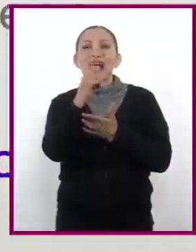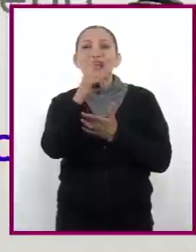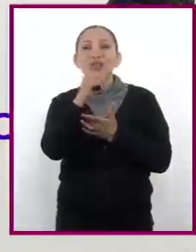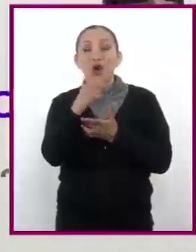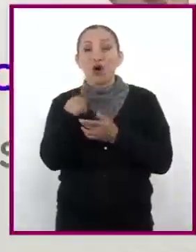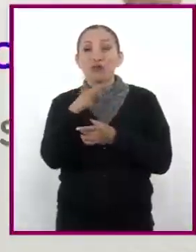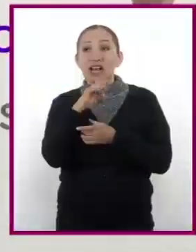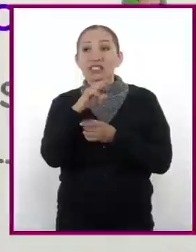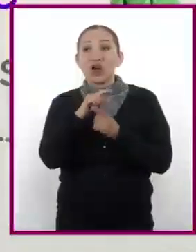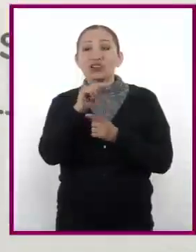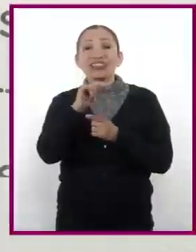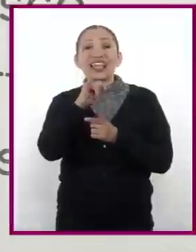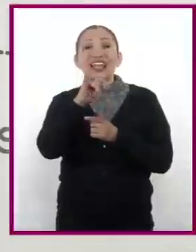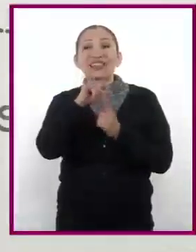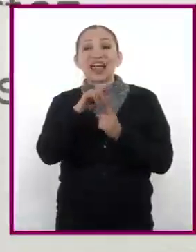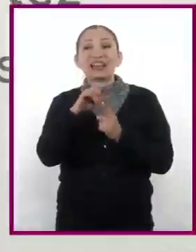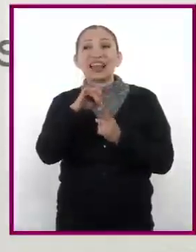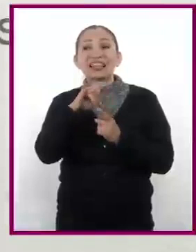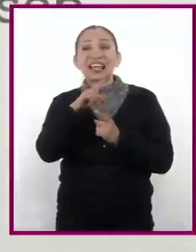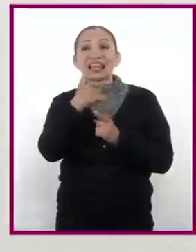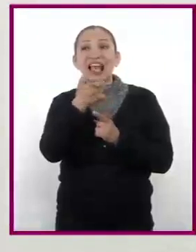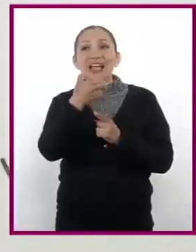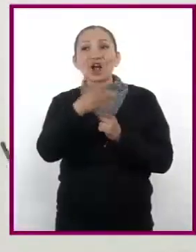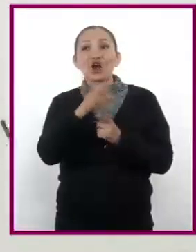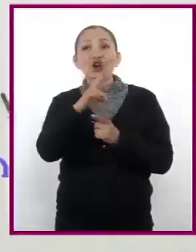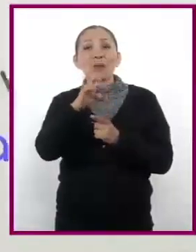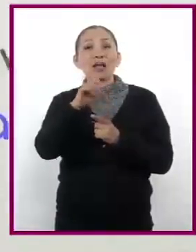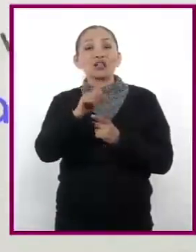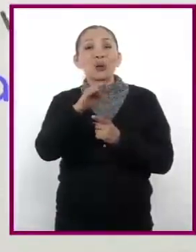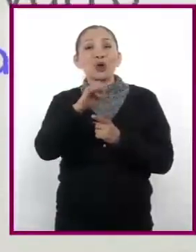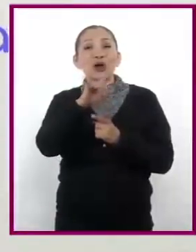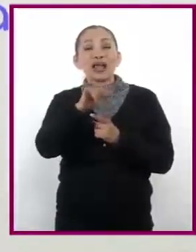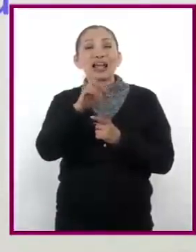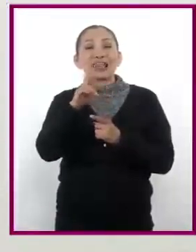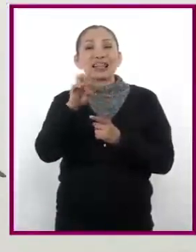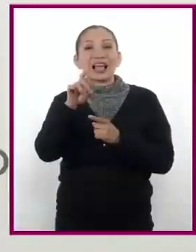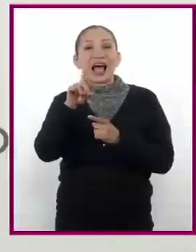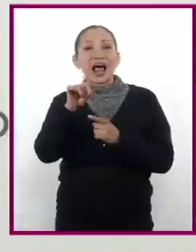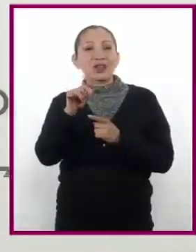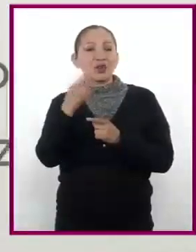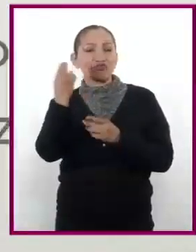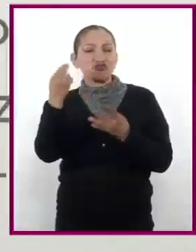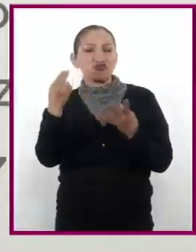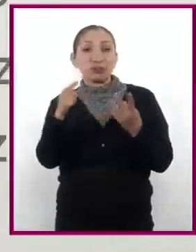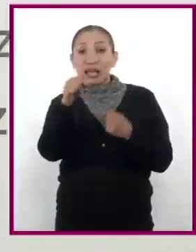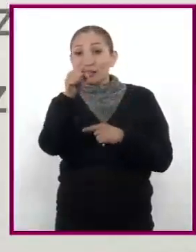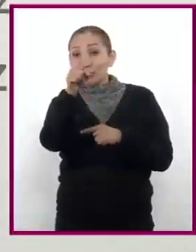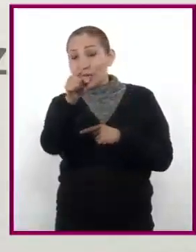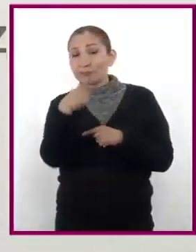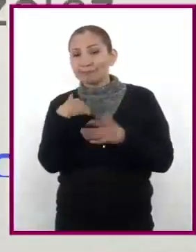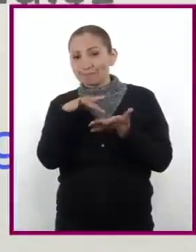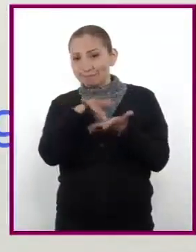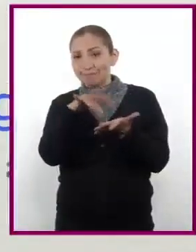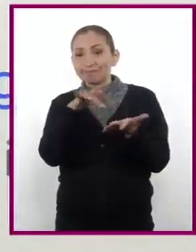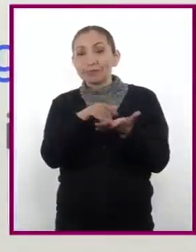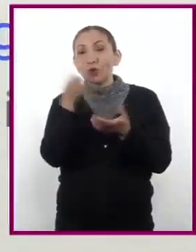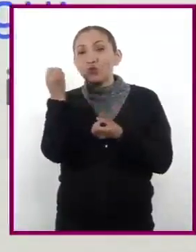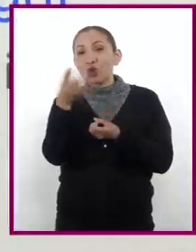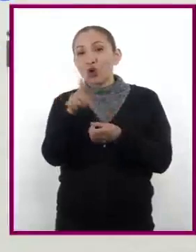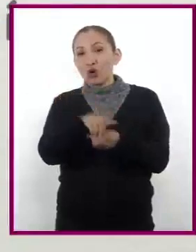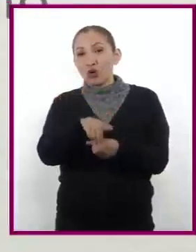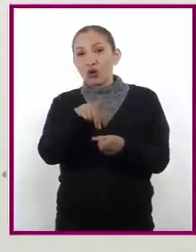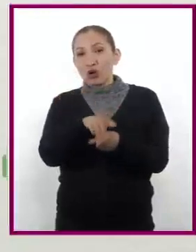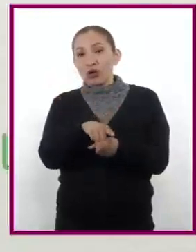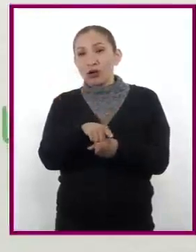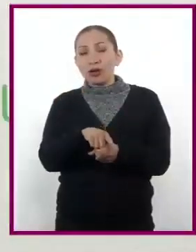Calvo, Francisco Tejeda, Daniel Guerrero, Roberto Brúger, Ricardo Zunzunegui y a ti, que nos apoyas con tu donativo